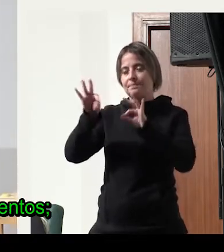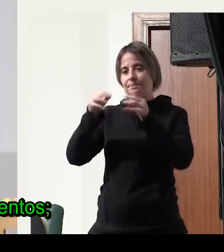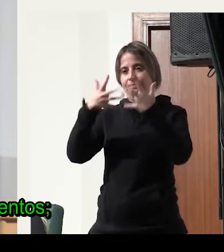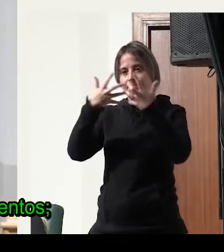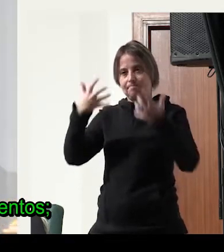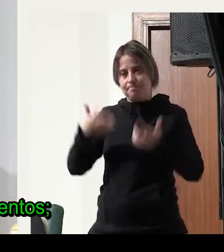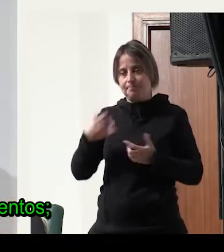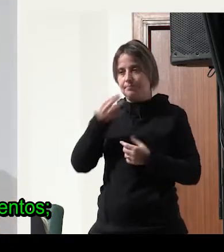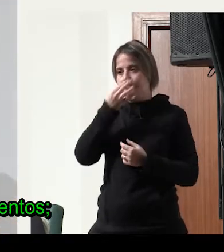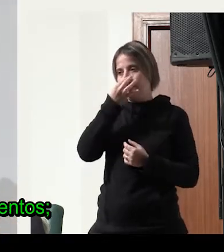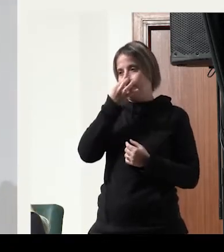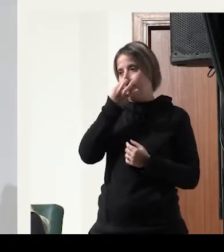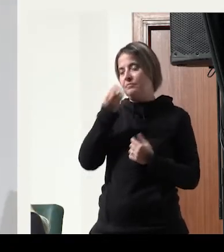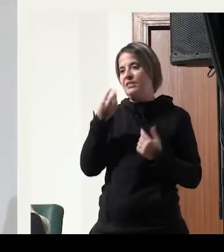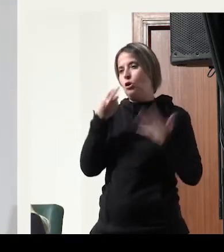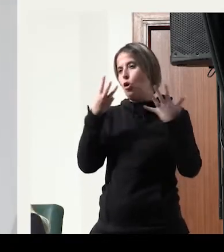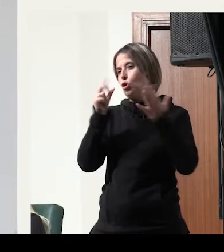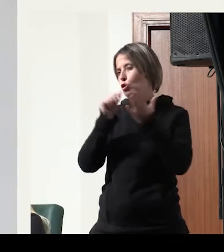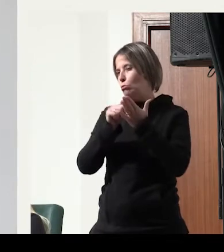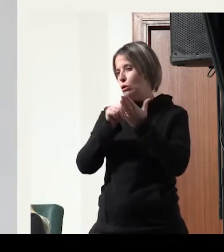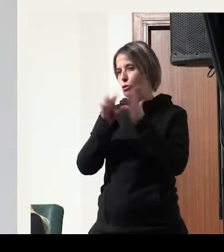Como 8 minutos, 10 minutos, así.